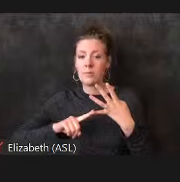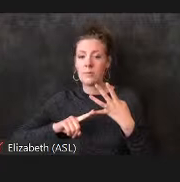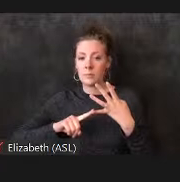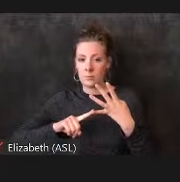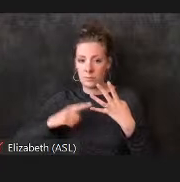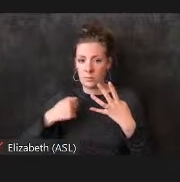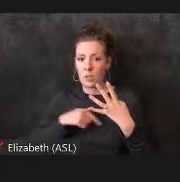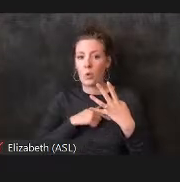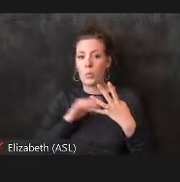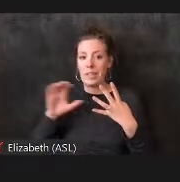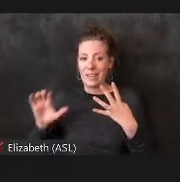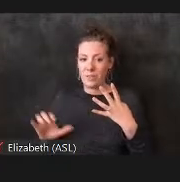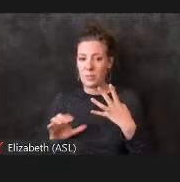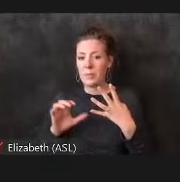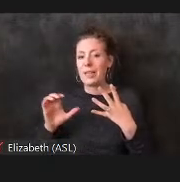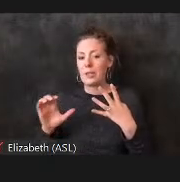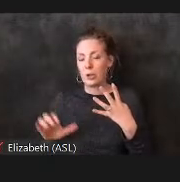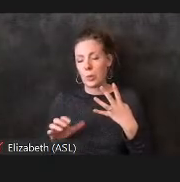y